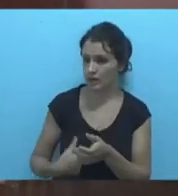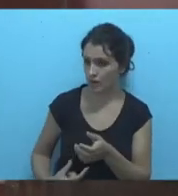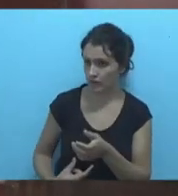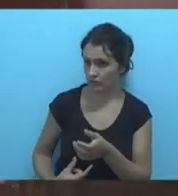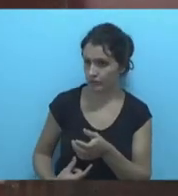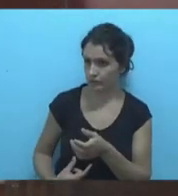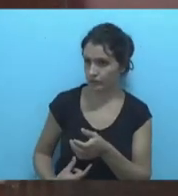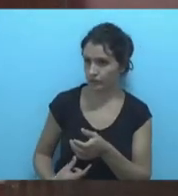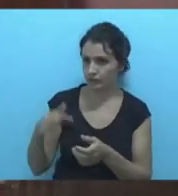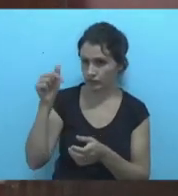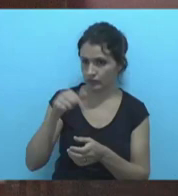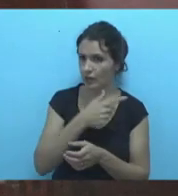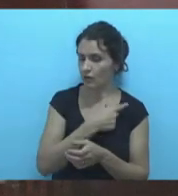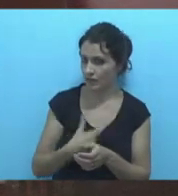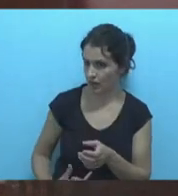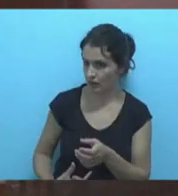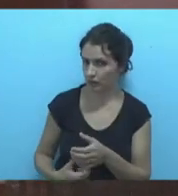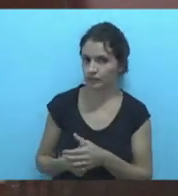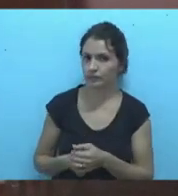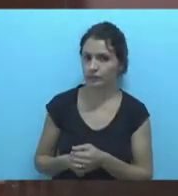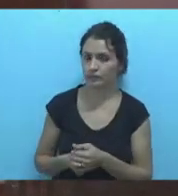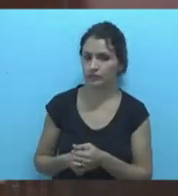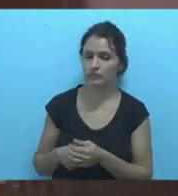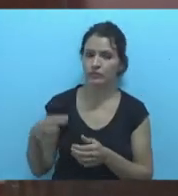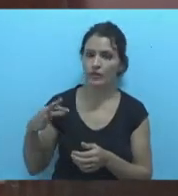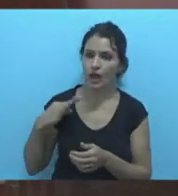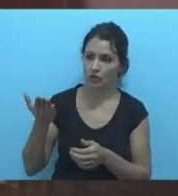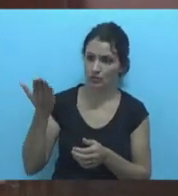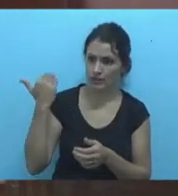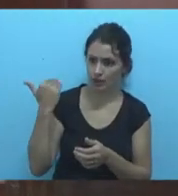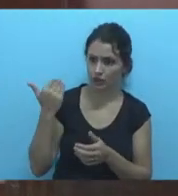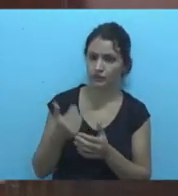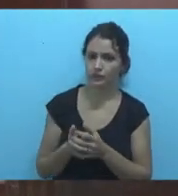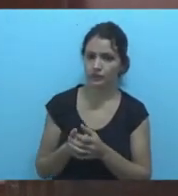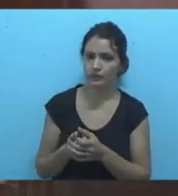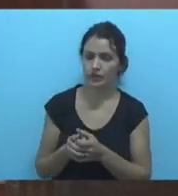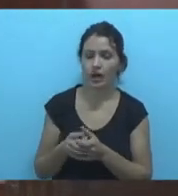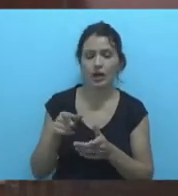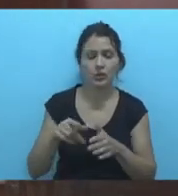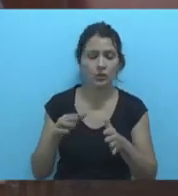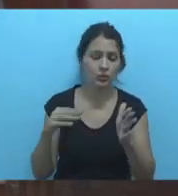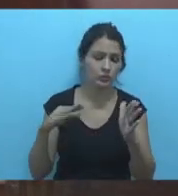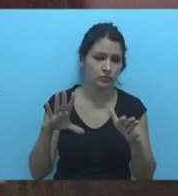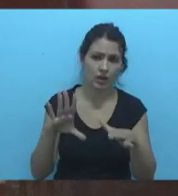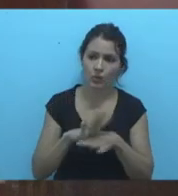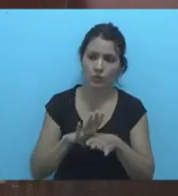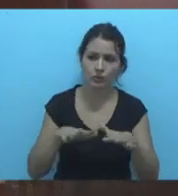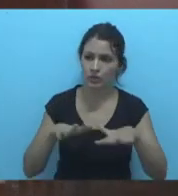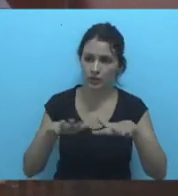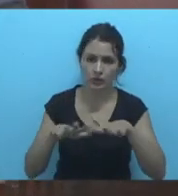que, en medio de una pandemia, durante todo el 2020, en su primer año de gestión y en lo que va a este 2021,